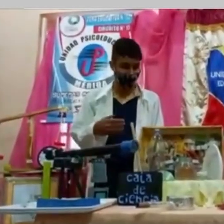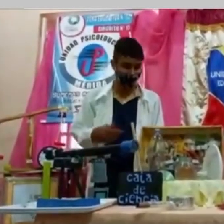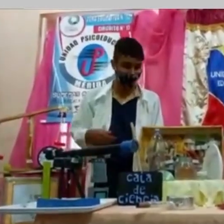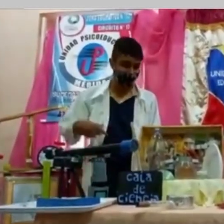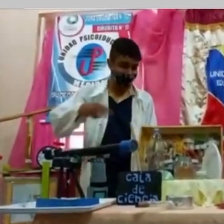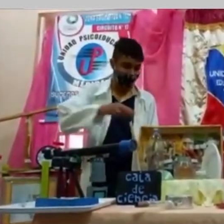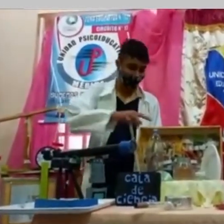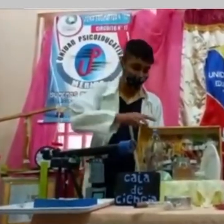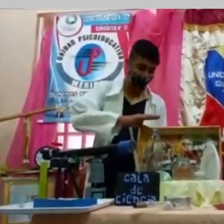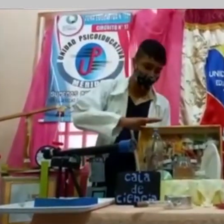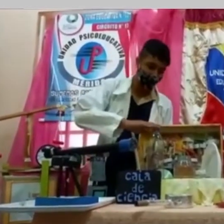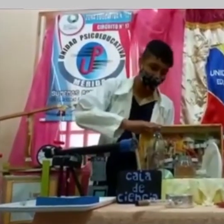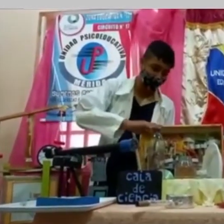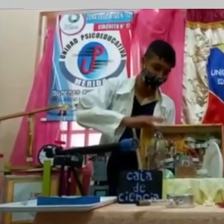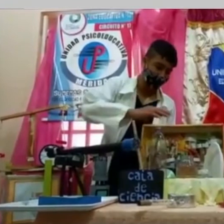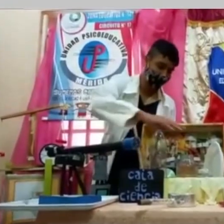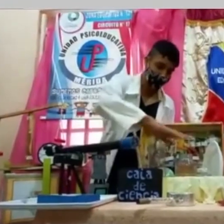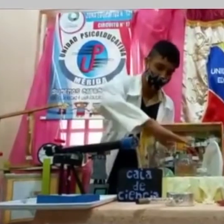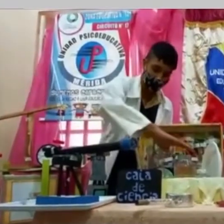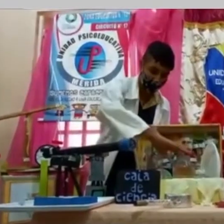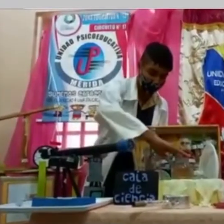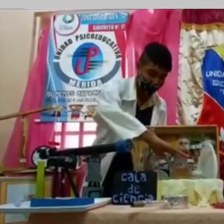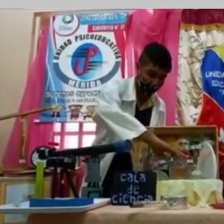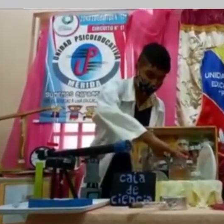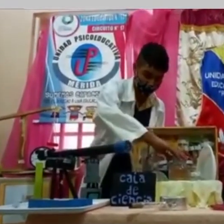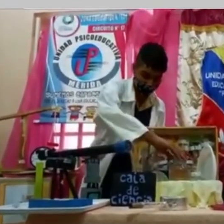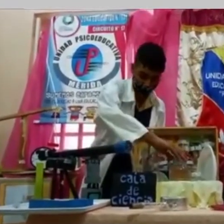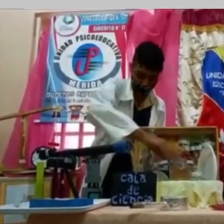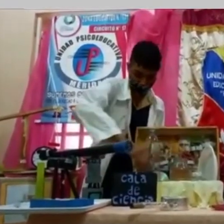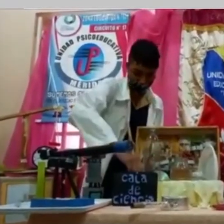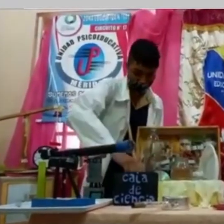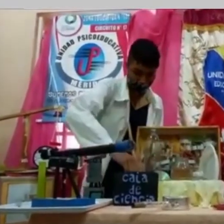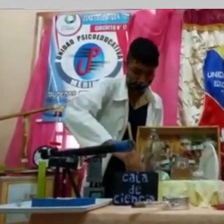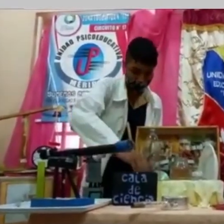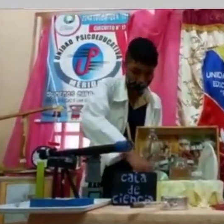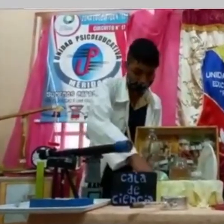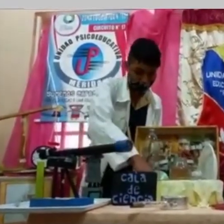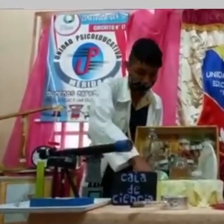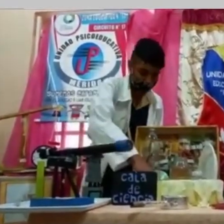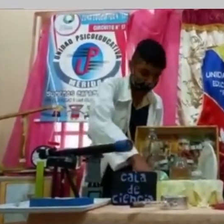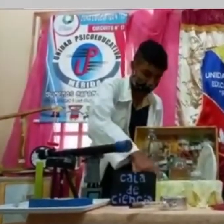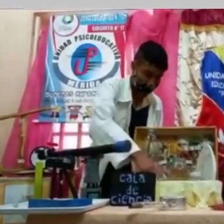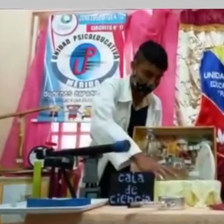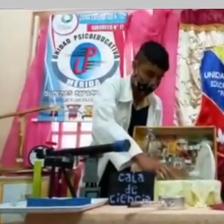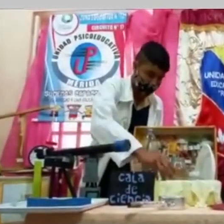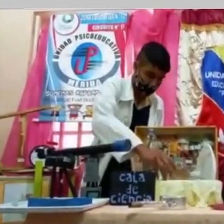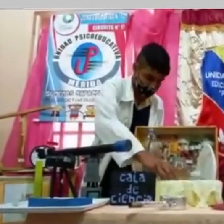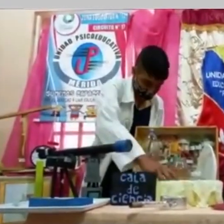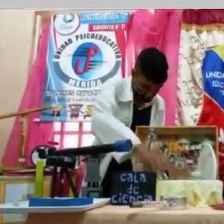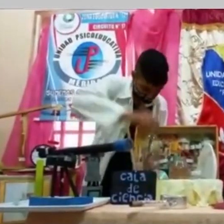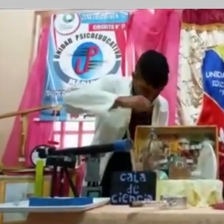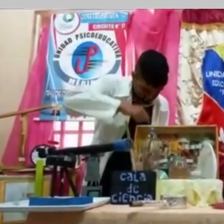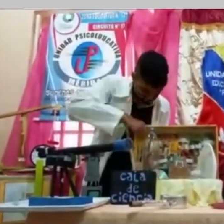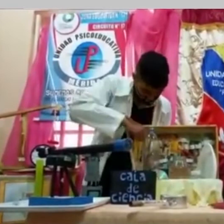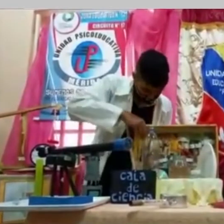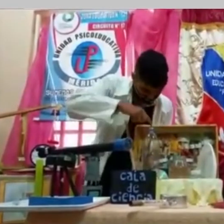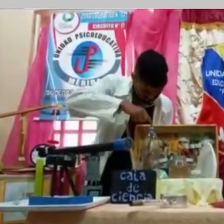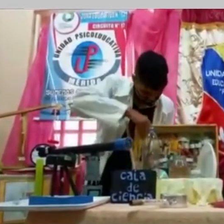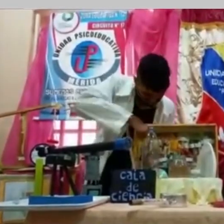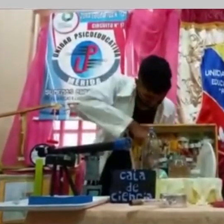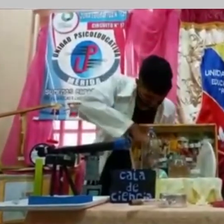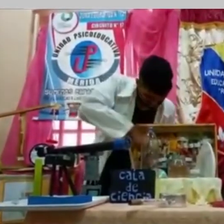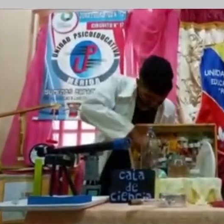de reciclaje, como la botella de plástico, la botella con agua, una batería, un yesquero, un lente